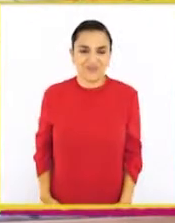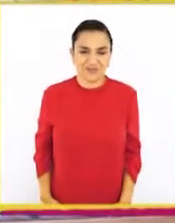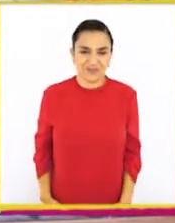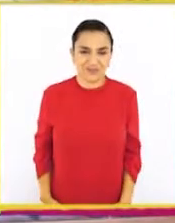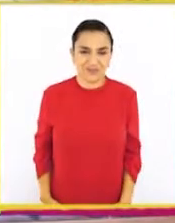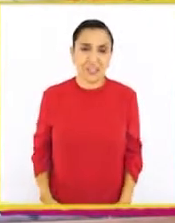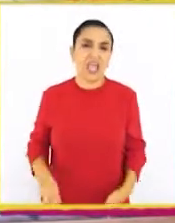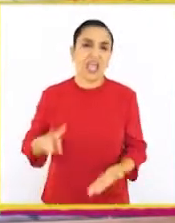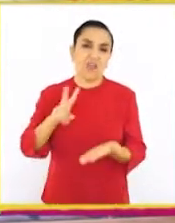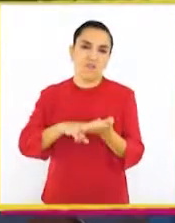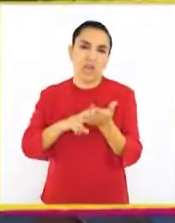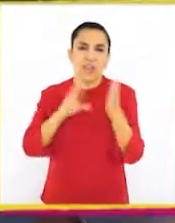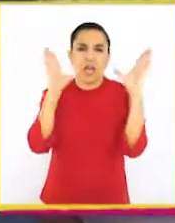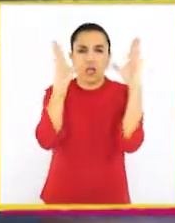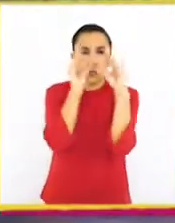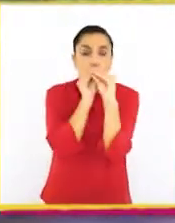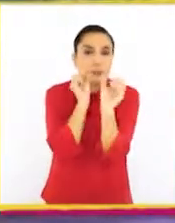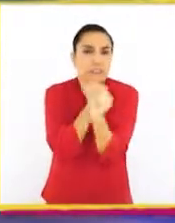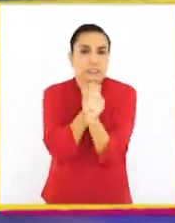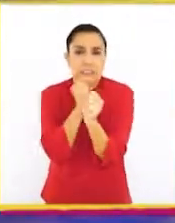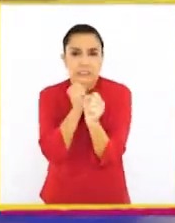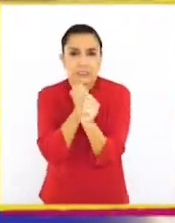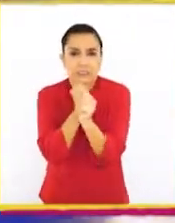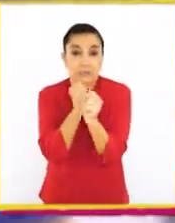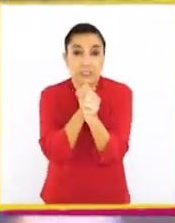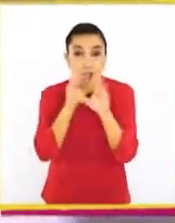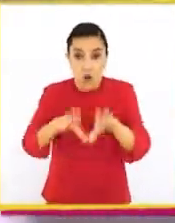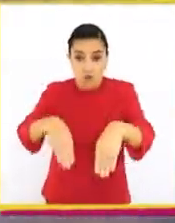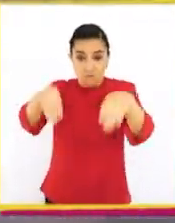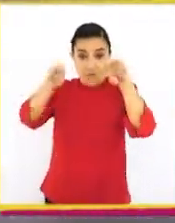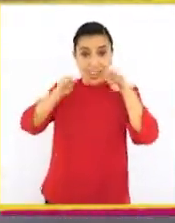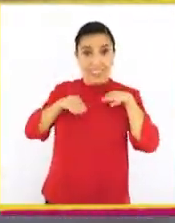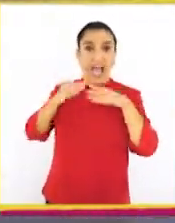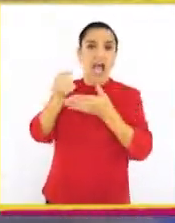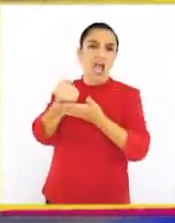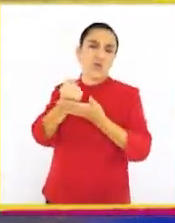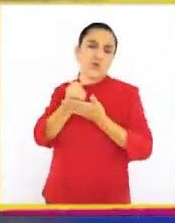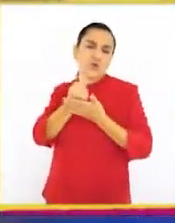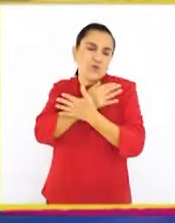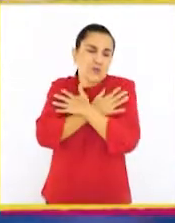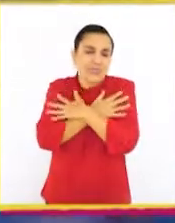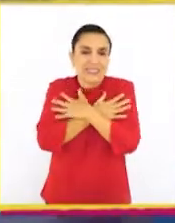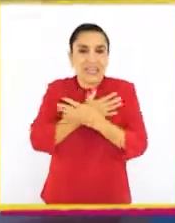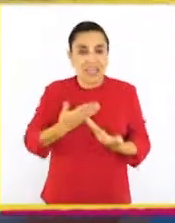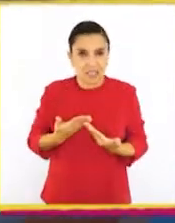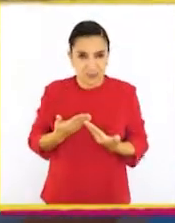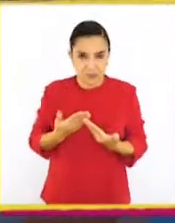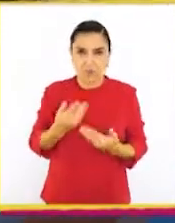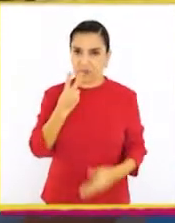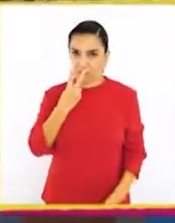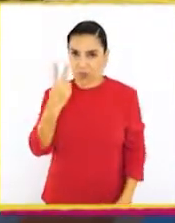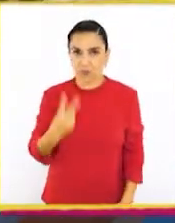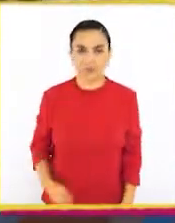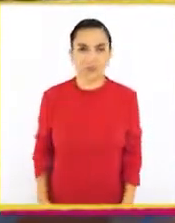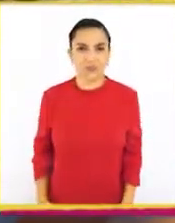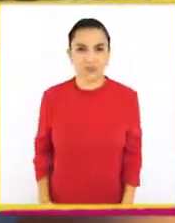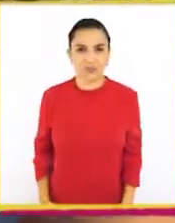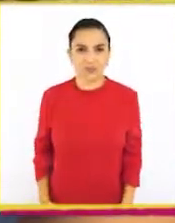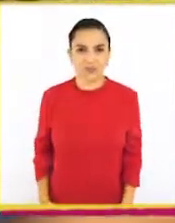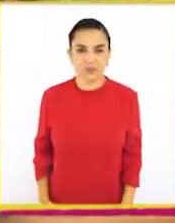frazadas! Es verdad que la noche se pone helada y las frazadas nos ayudan. A ver,